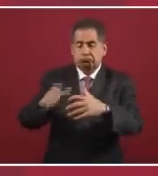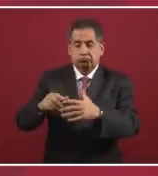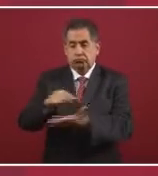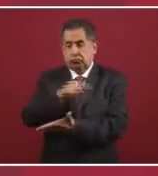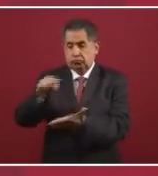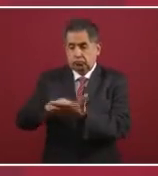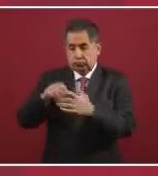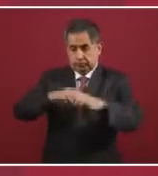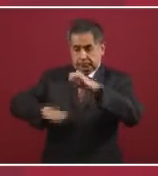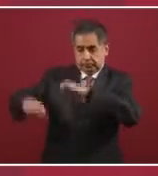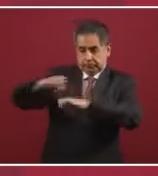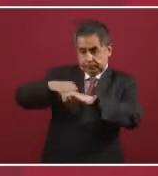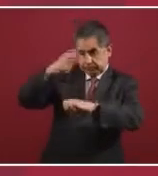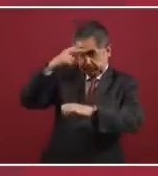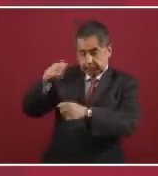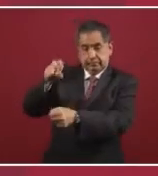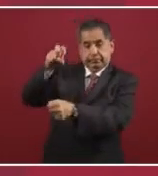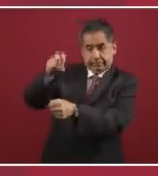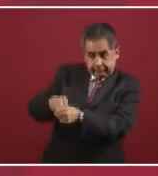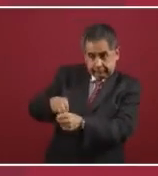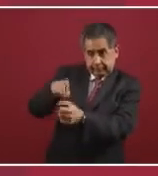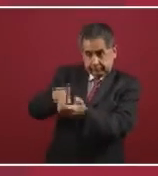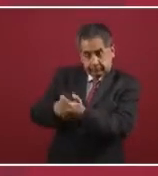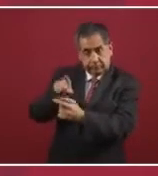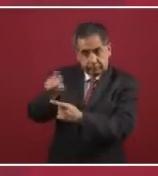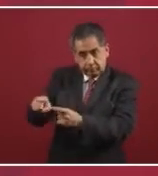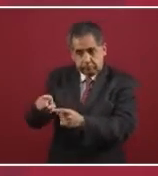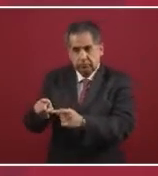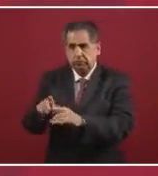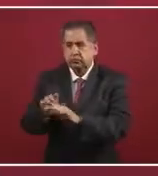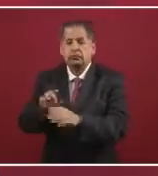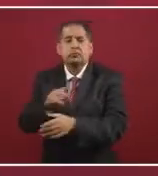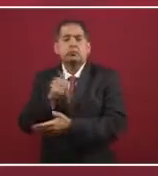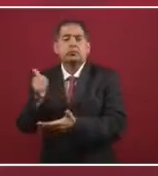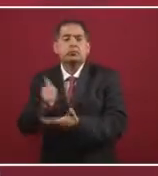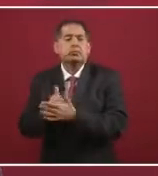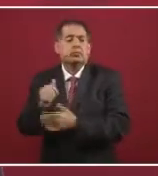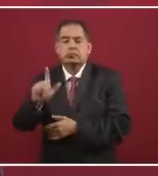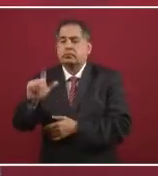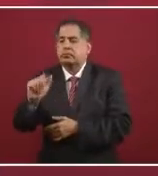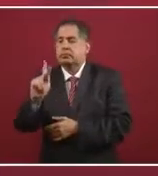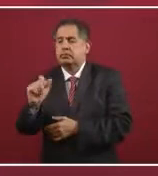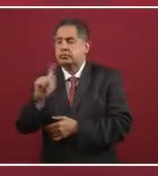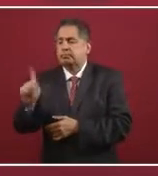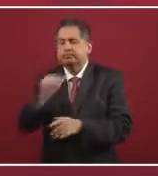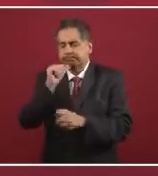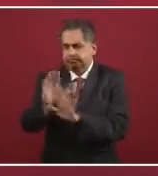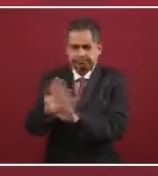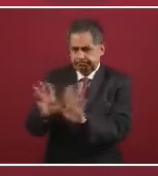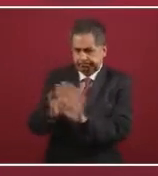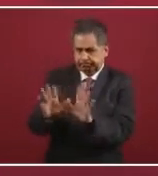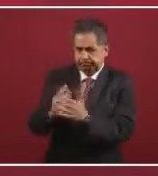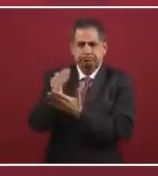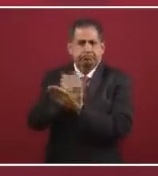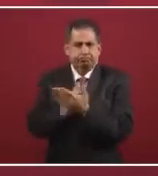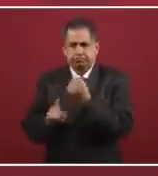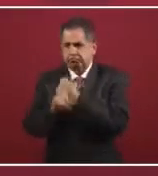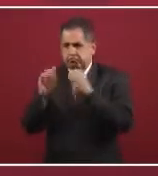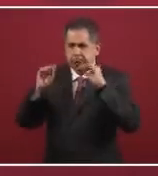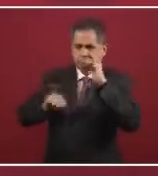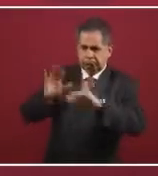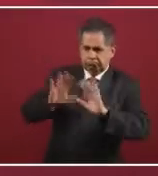de la Embajada de México o la residencia en la ciudad de La Paz, Bolivia. Sin embargo, hemos estado pidiendo la